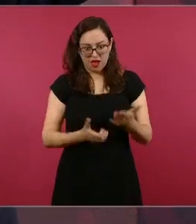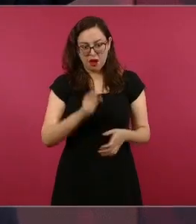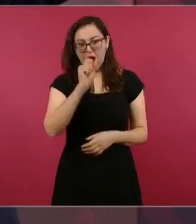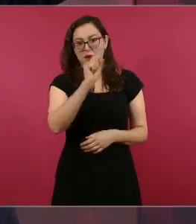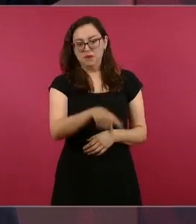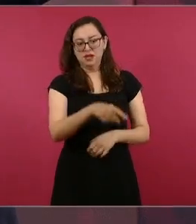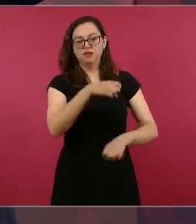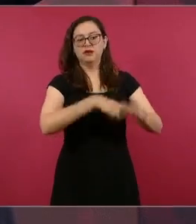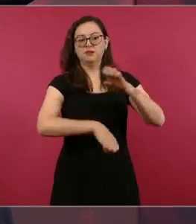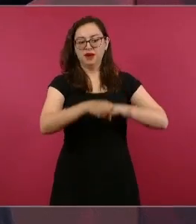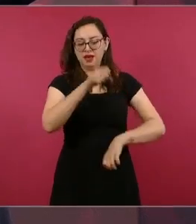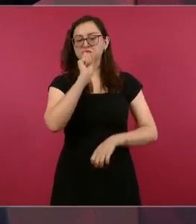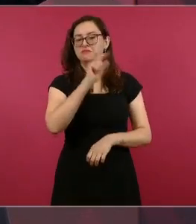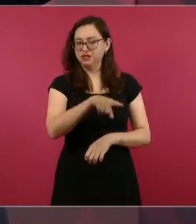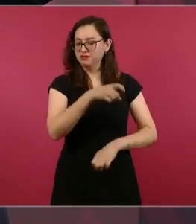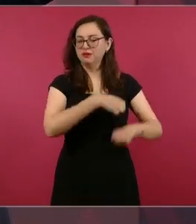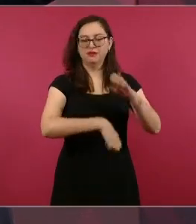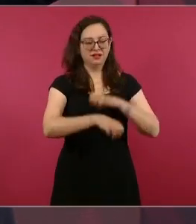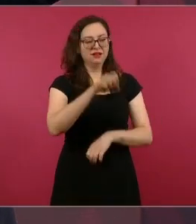que le quiso robar